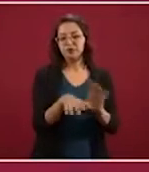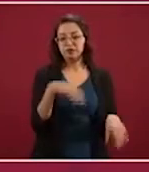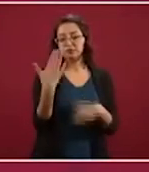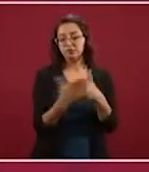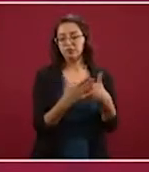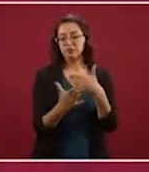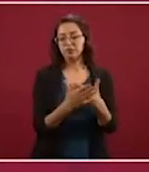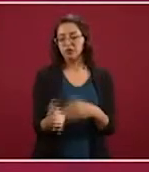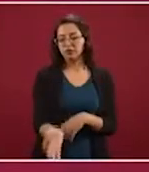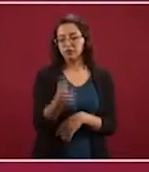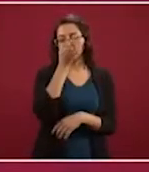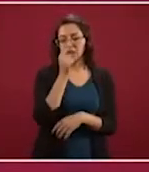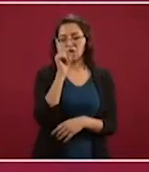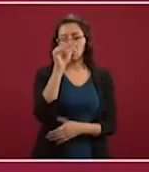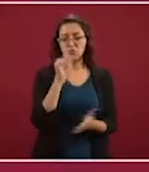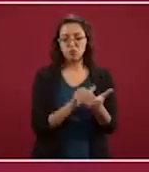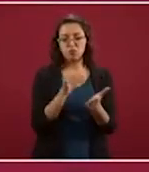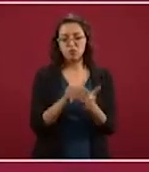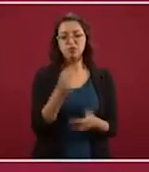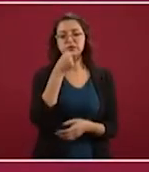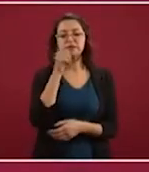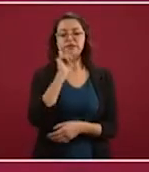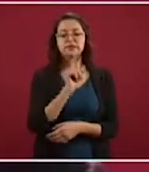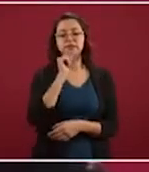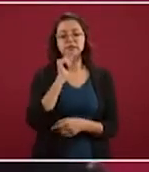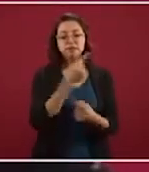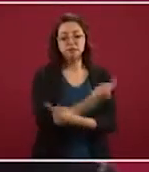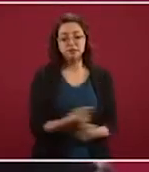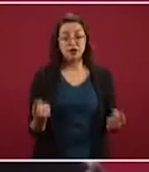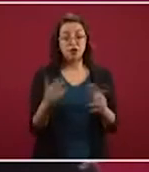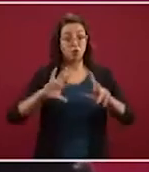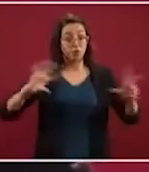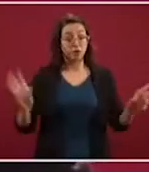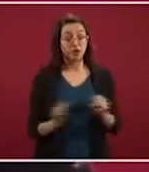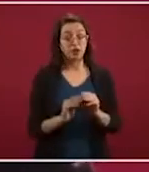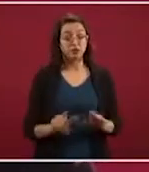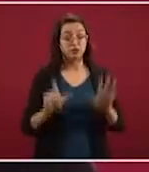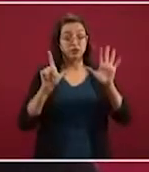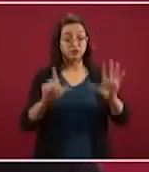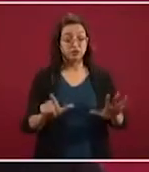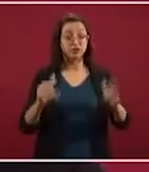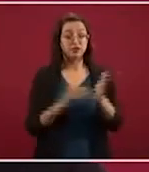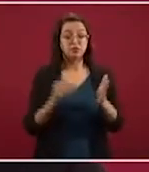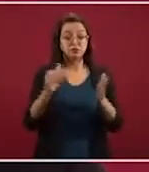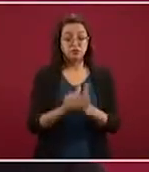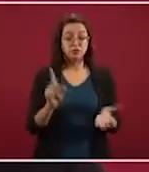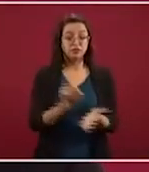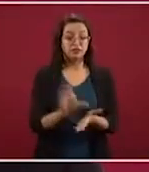1,000,000 de niñas, niños. Son 7 millones de discapacitados en el país.